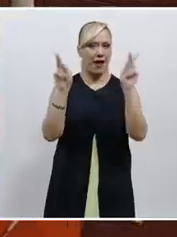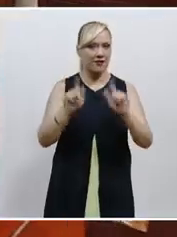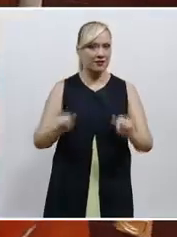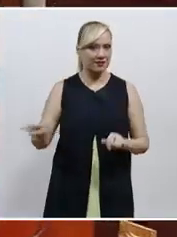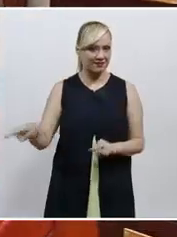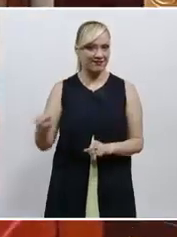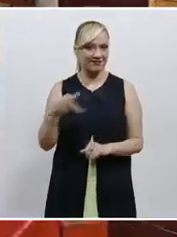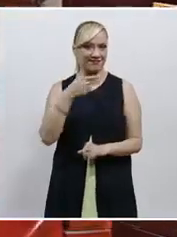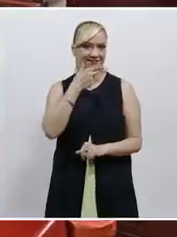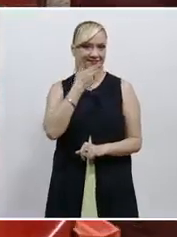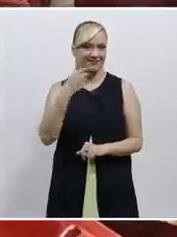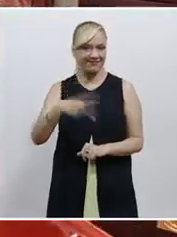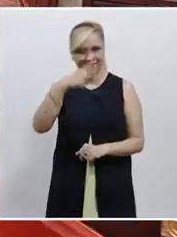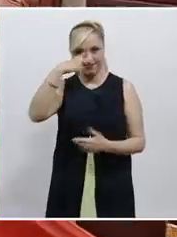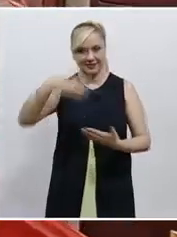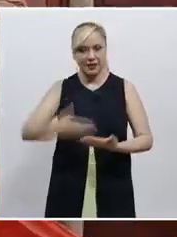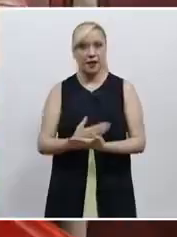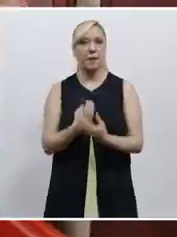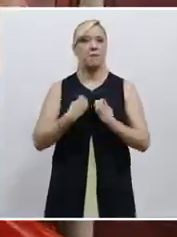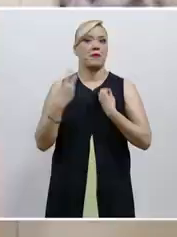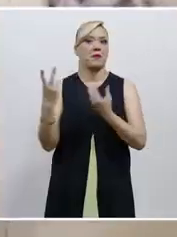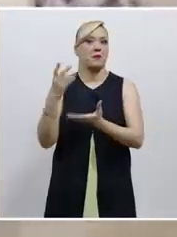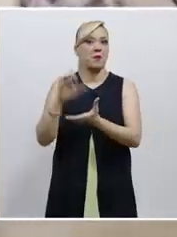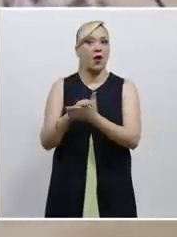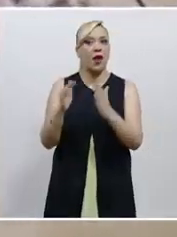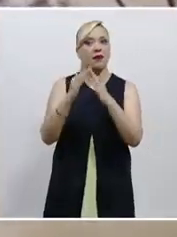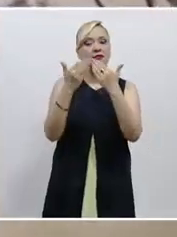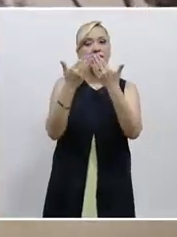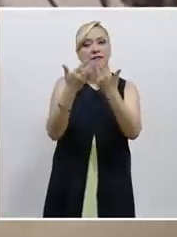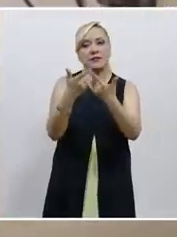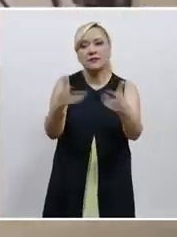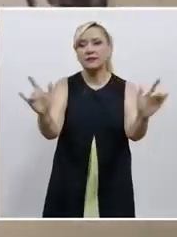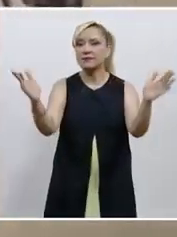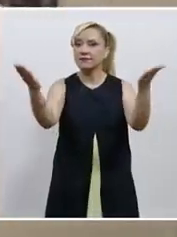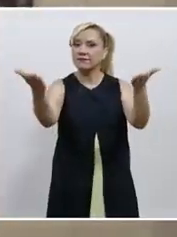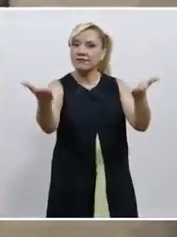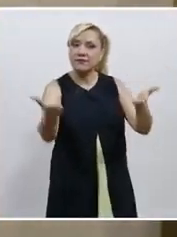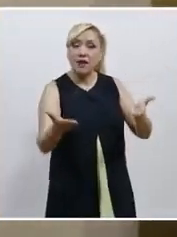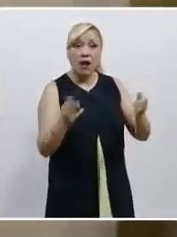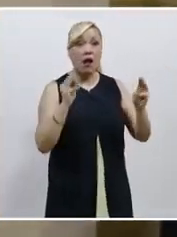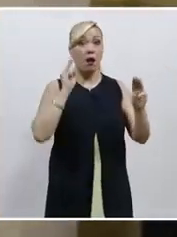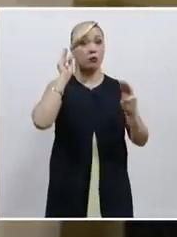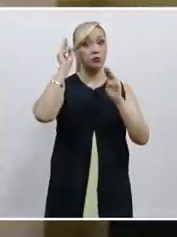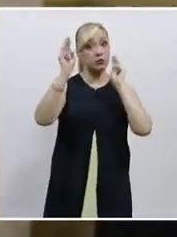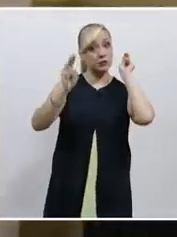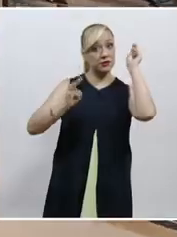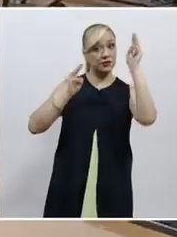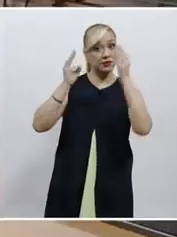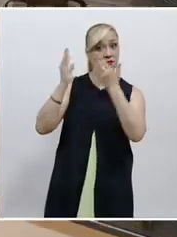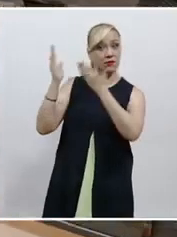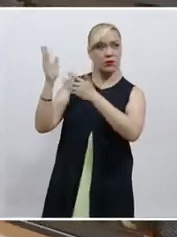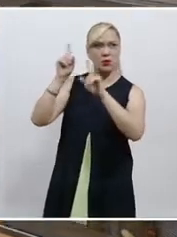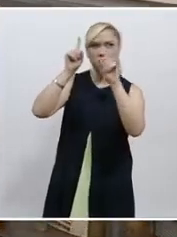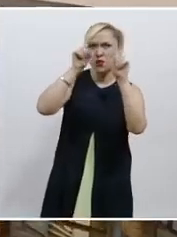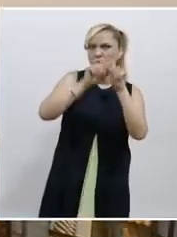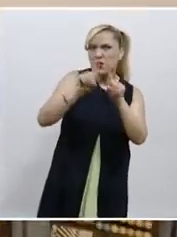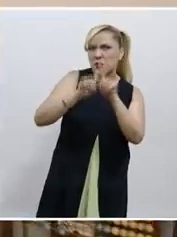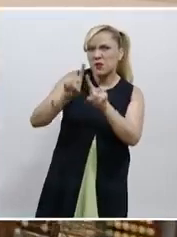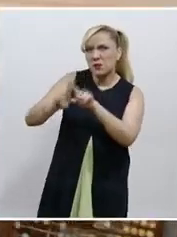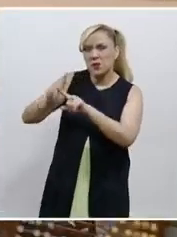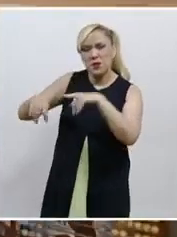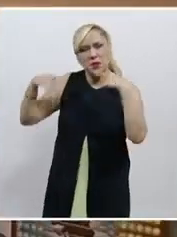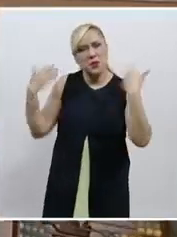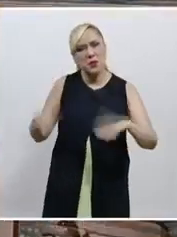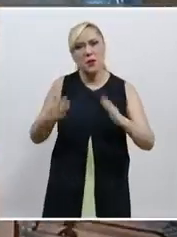su esposa, la artista visual María José Tramini, ahora transformada en un museo que alberga una vasta colección, desde